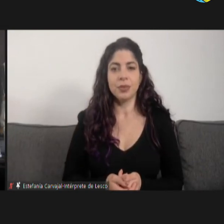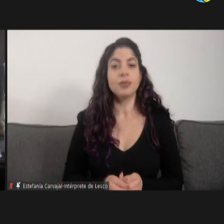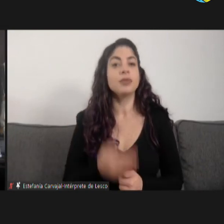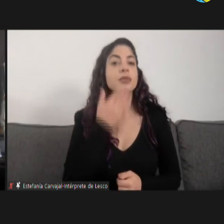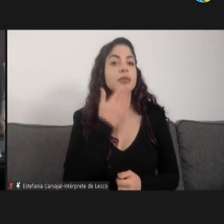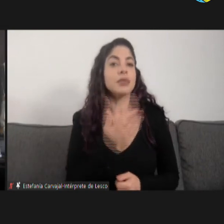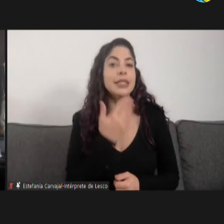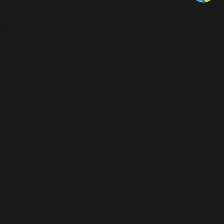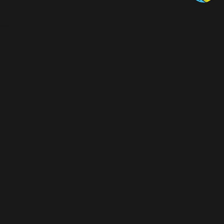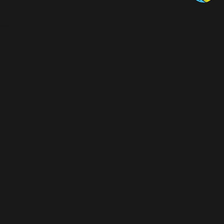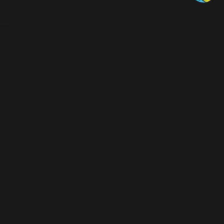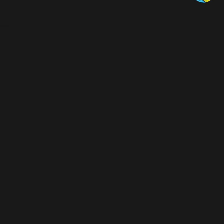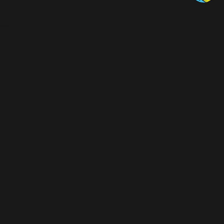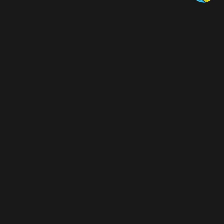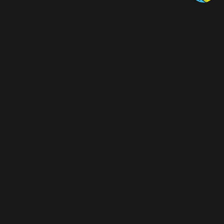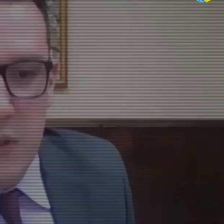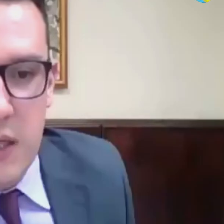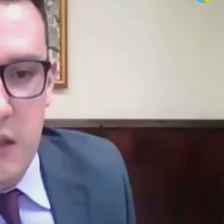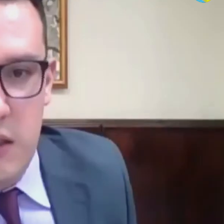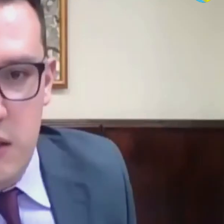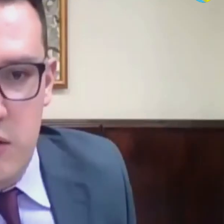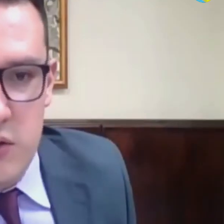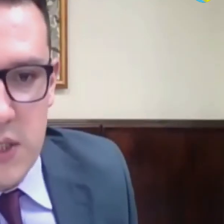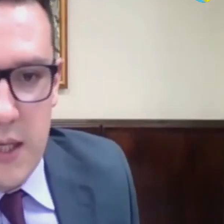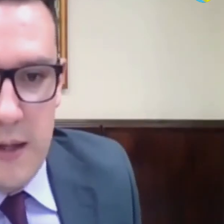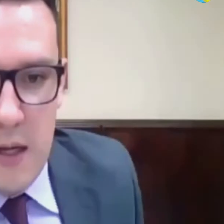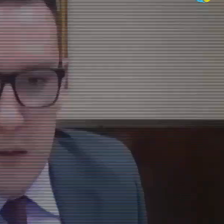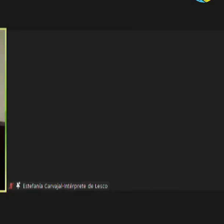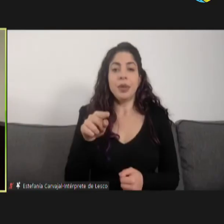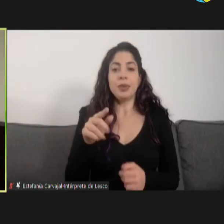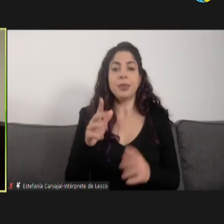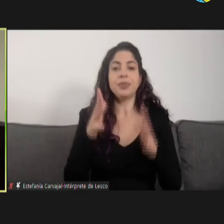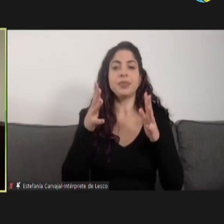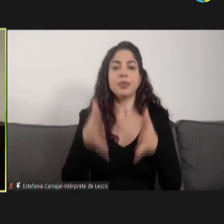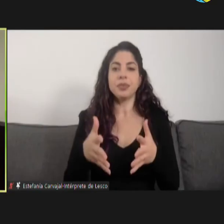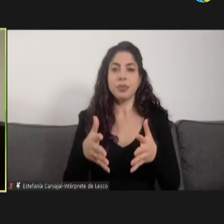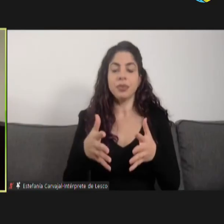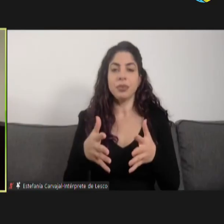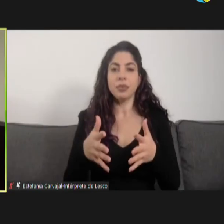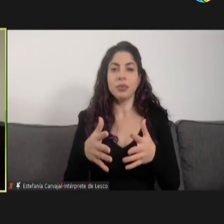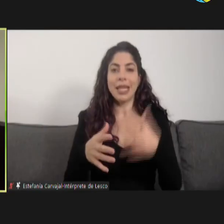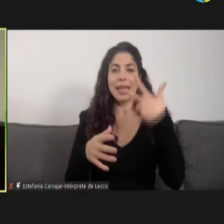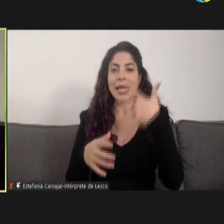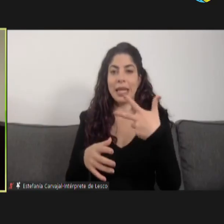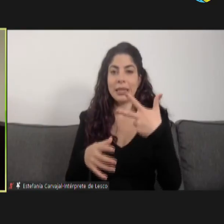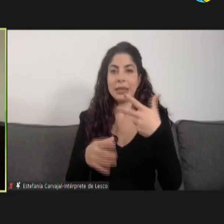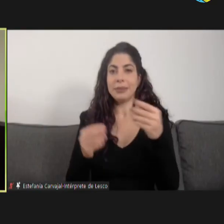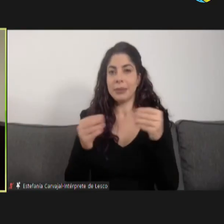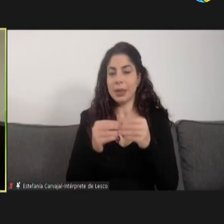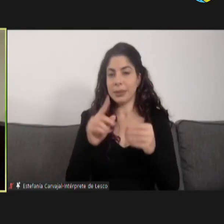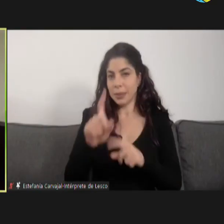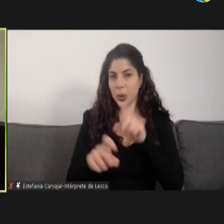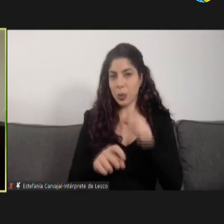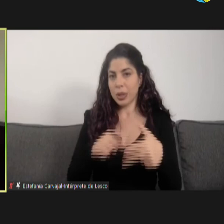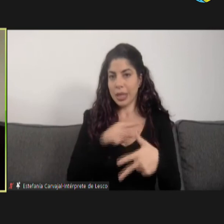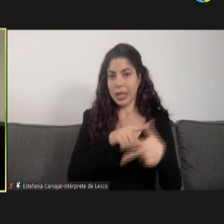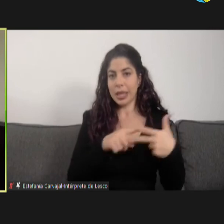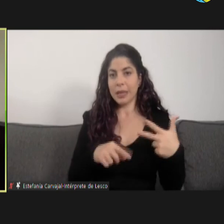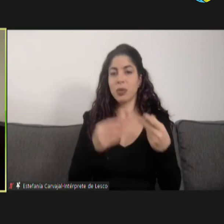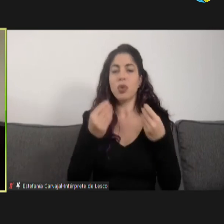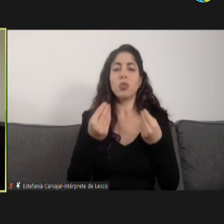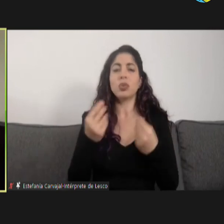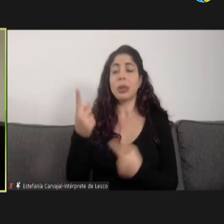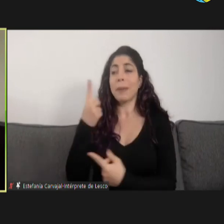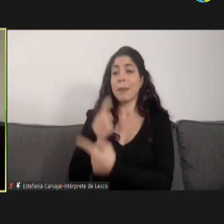Muchas gracias, doctor Macaya. La siguiente consulta, y nos quedan 3 consultas más, porque muchas consultas que han hecho